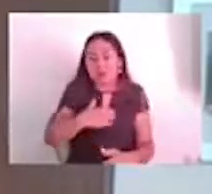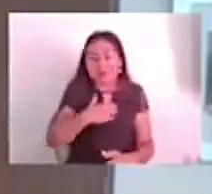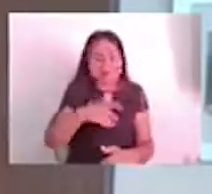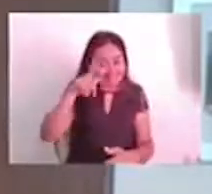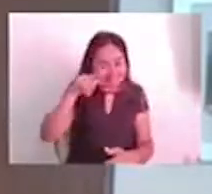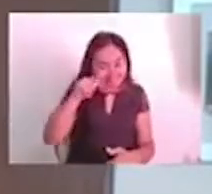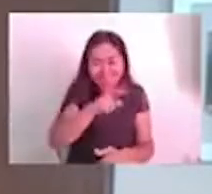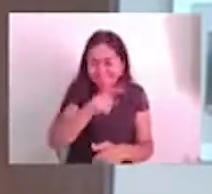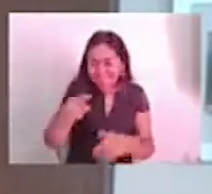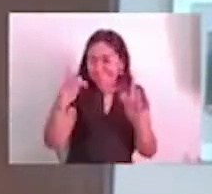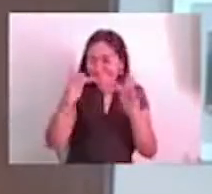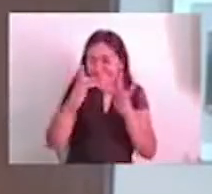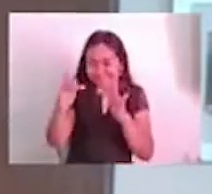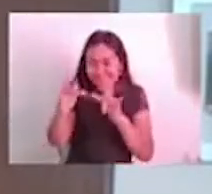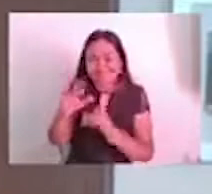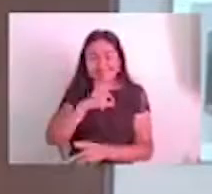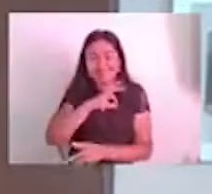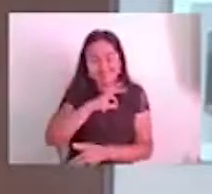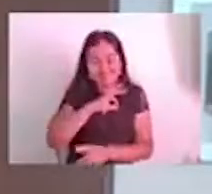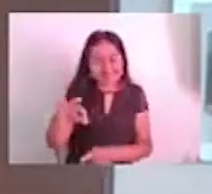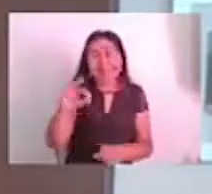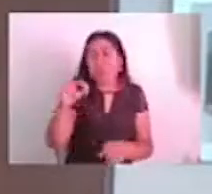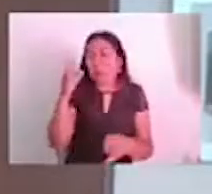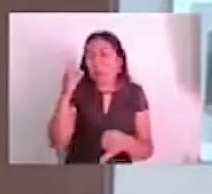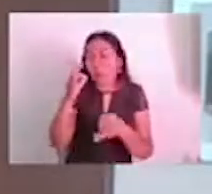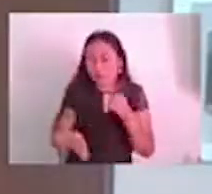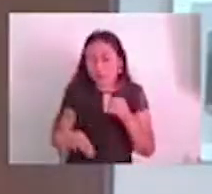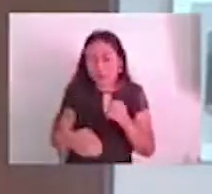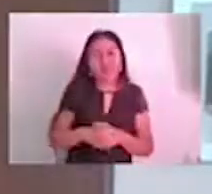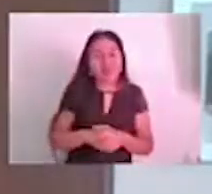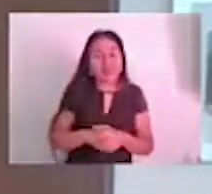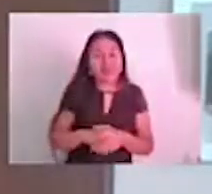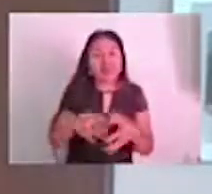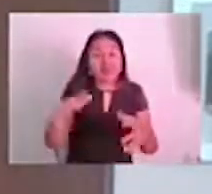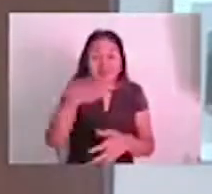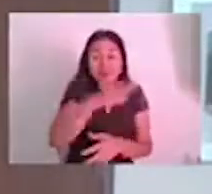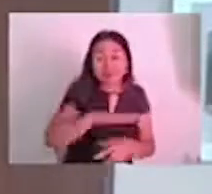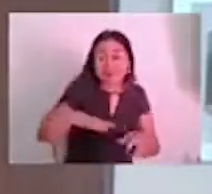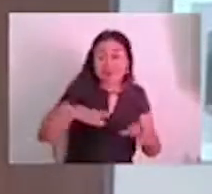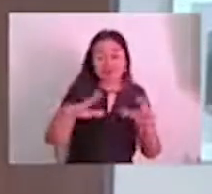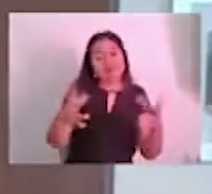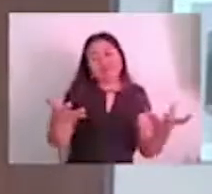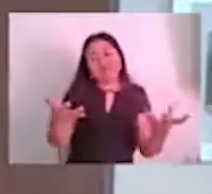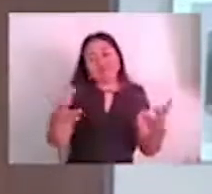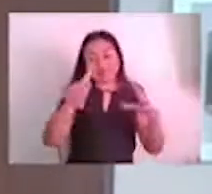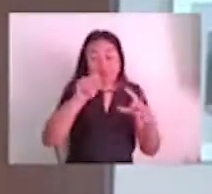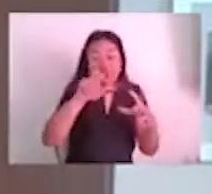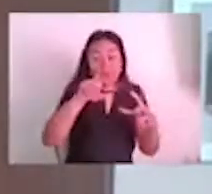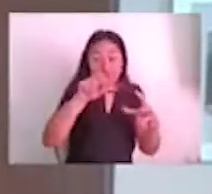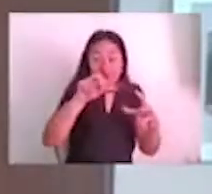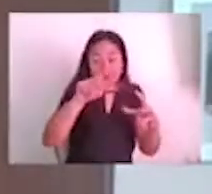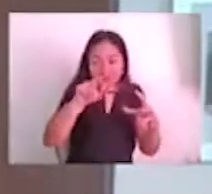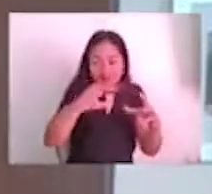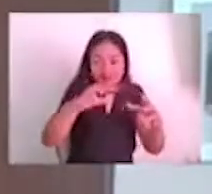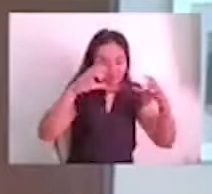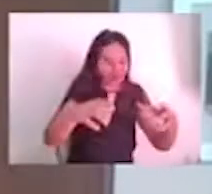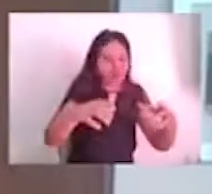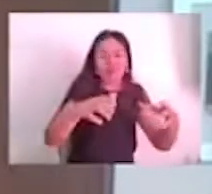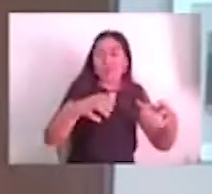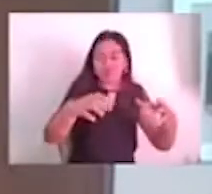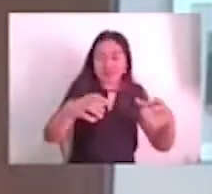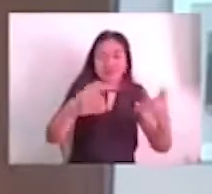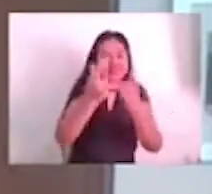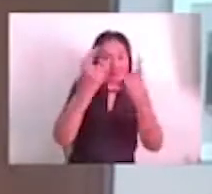mañana para la conclusión de Voces por Tenochtitlán. Gracias a mis queridos eruditos que en verdad le han dado voz